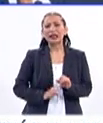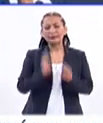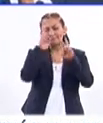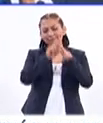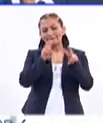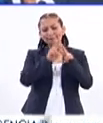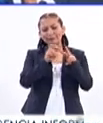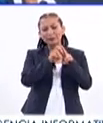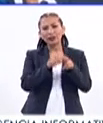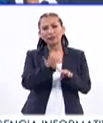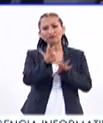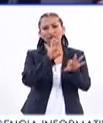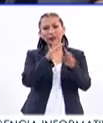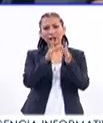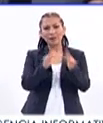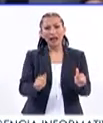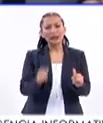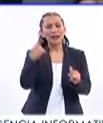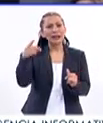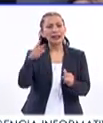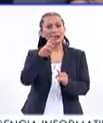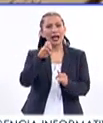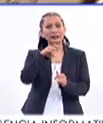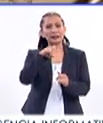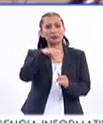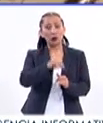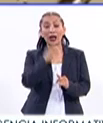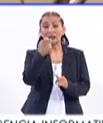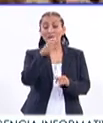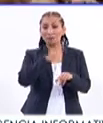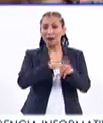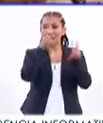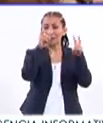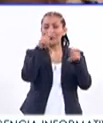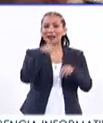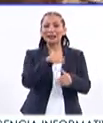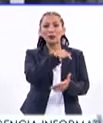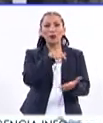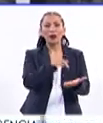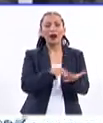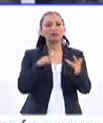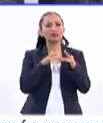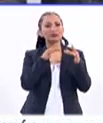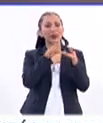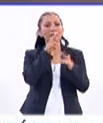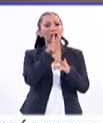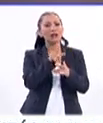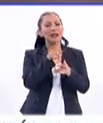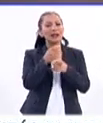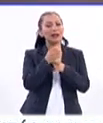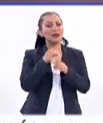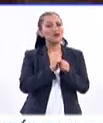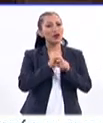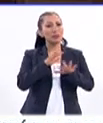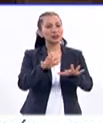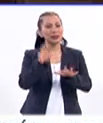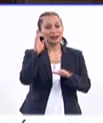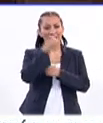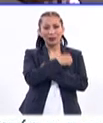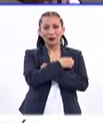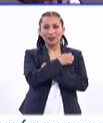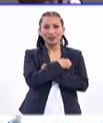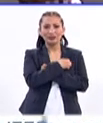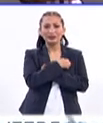la selección francesa de fútbol y el racismo. Esto y mucho más en el programa que te conecta con lo mejor de la información